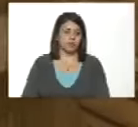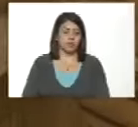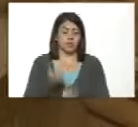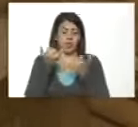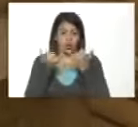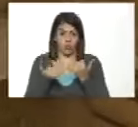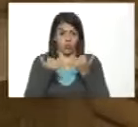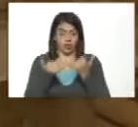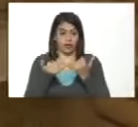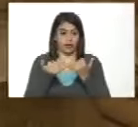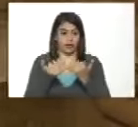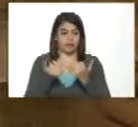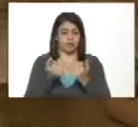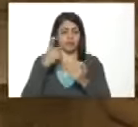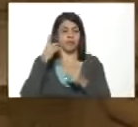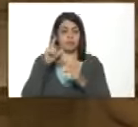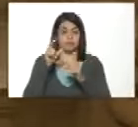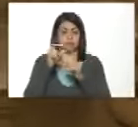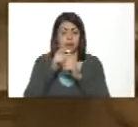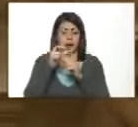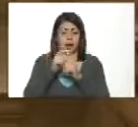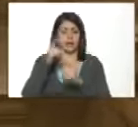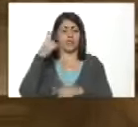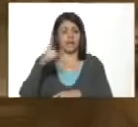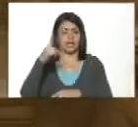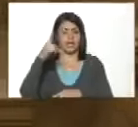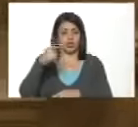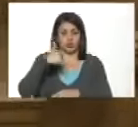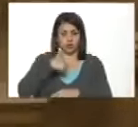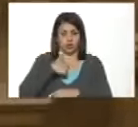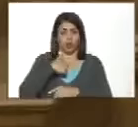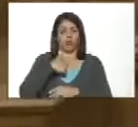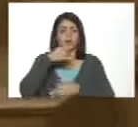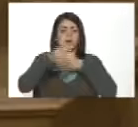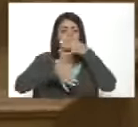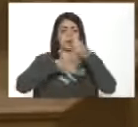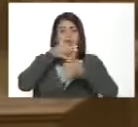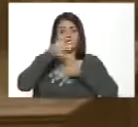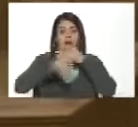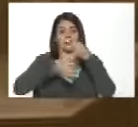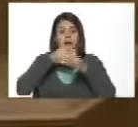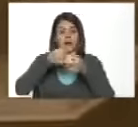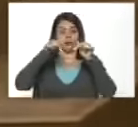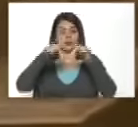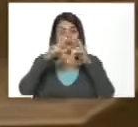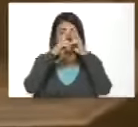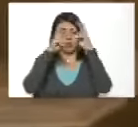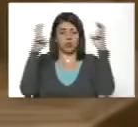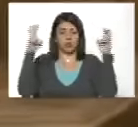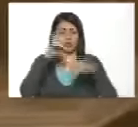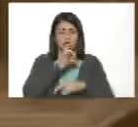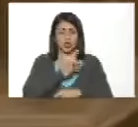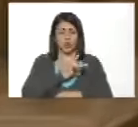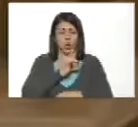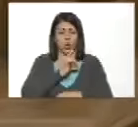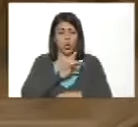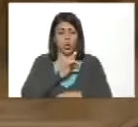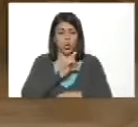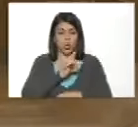corresponde tomar el derecho de palabra para tocar un tema profundamente doloroso